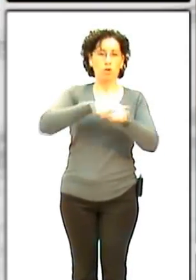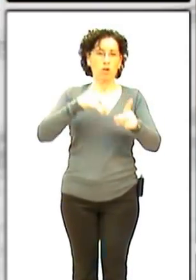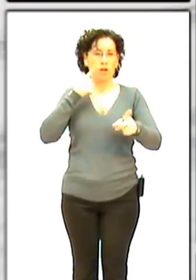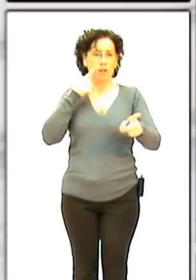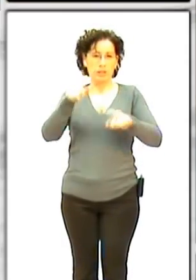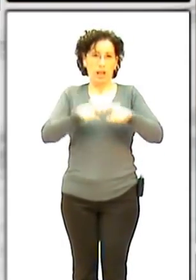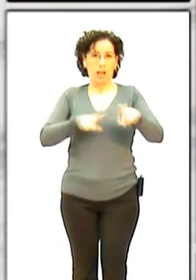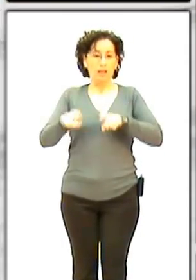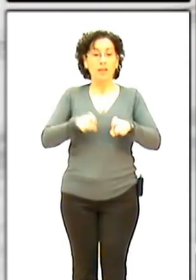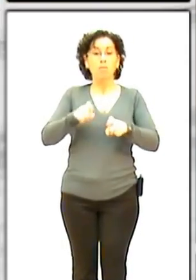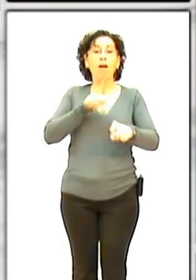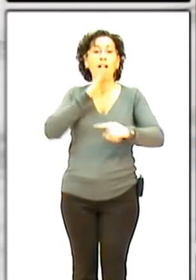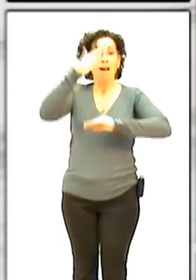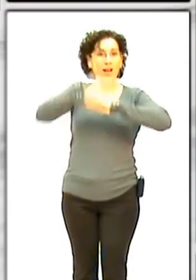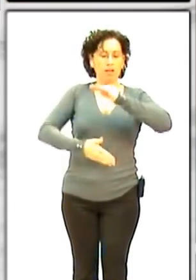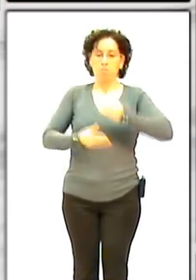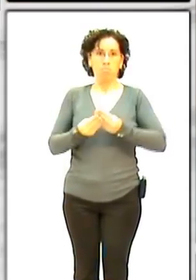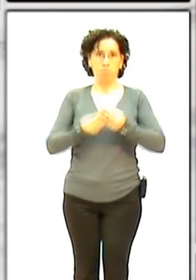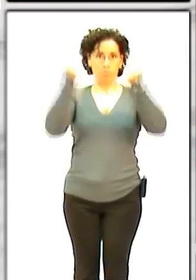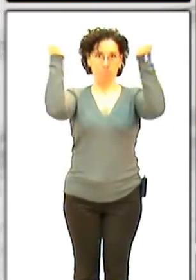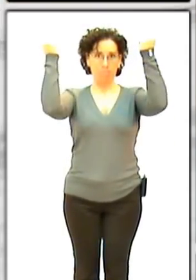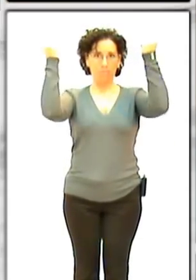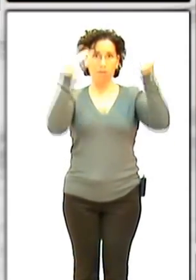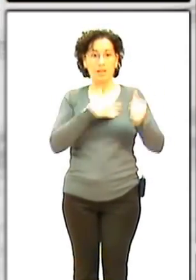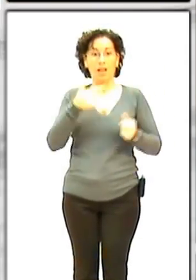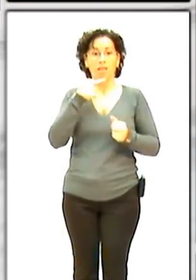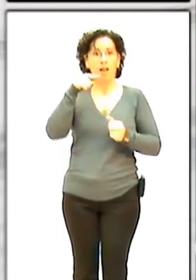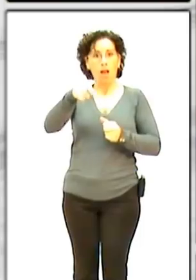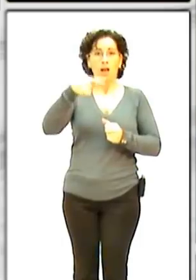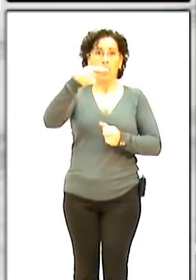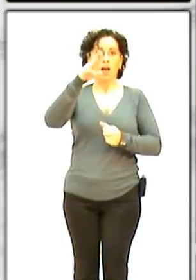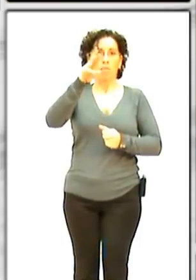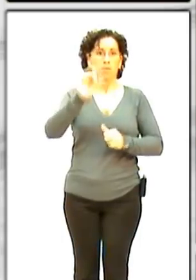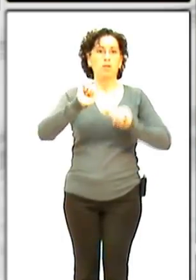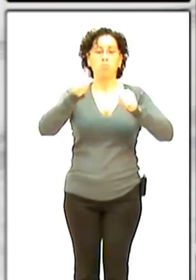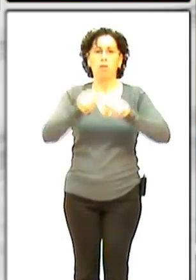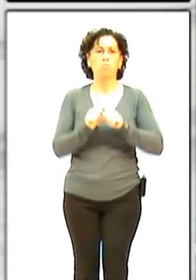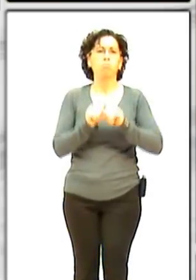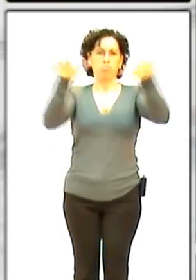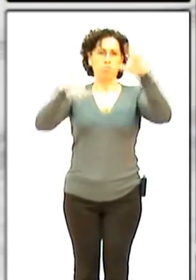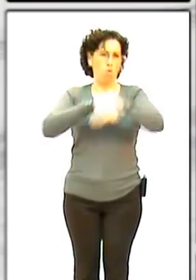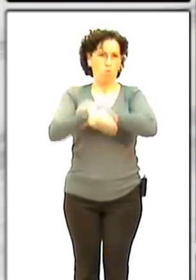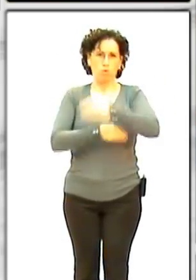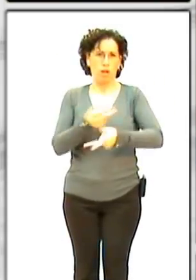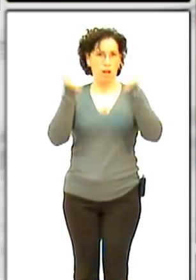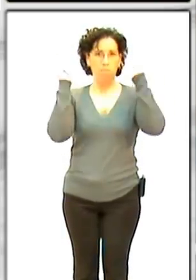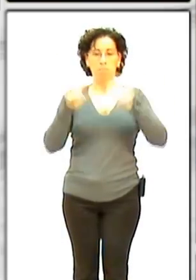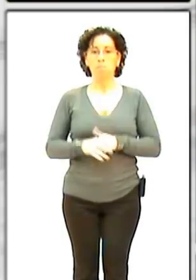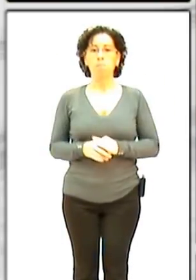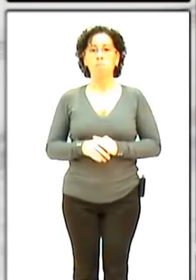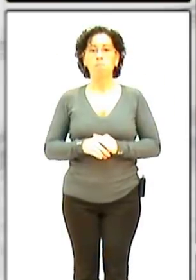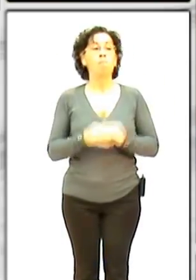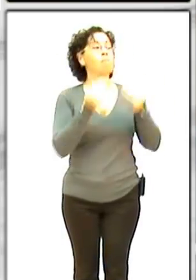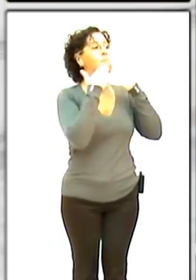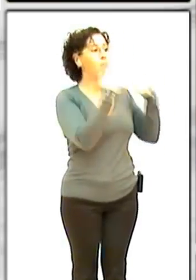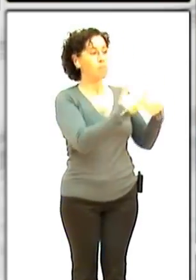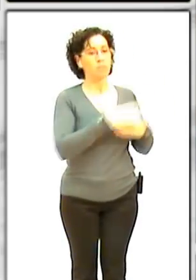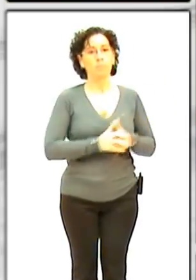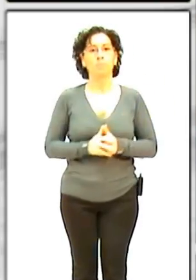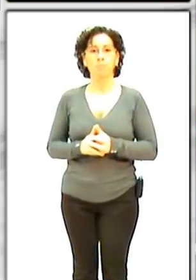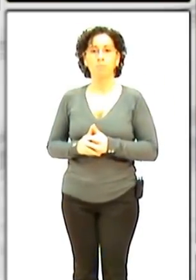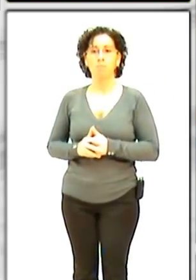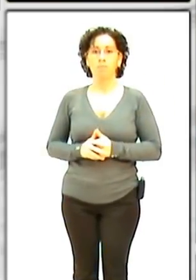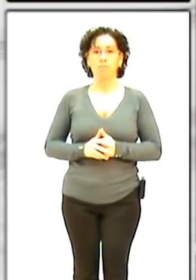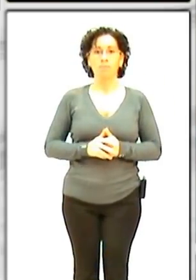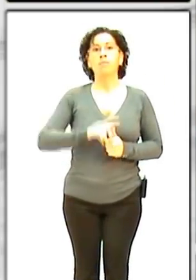degradación, desaparece, y es el momento en el que el sistema GPS se liberaliza. Tienes la palabra. Muchas gracias, Jesús.